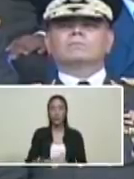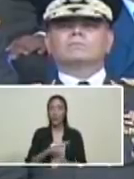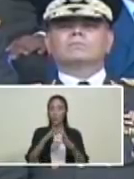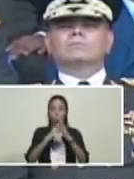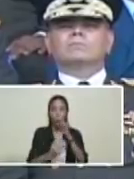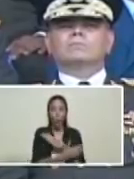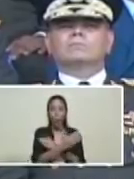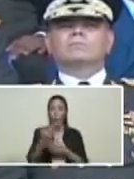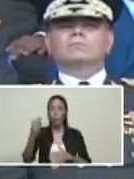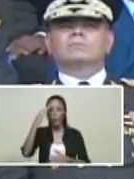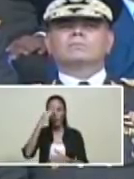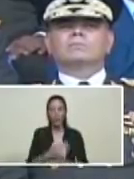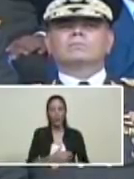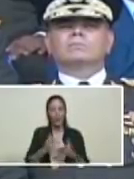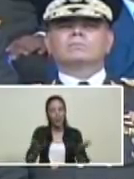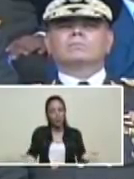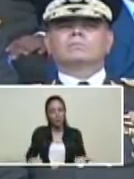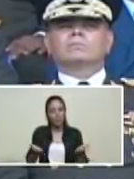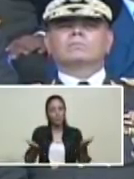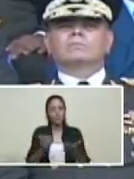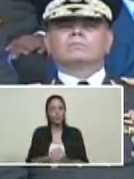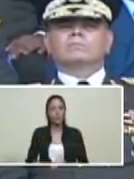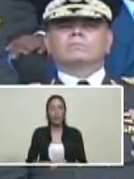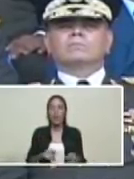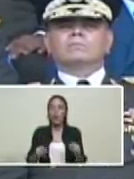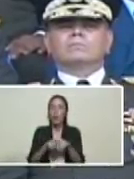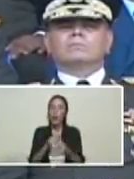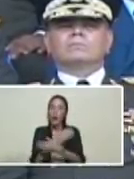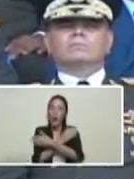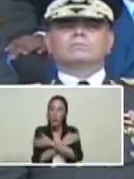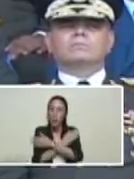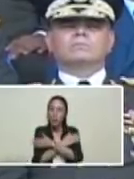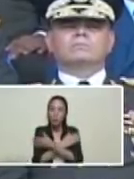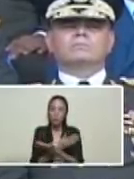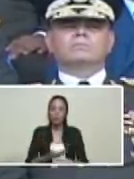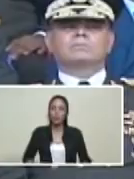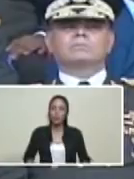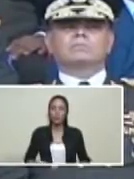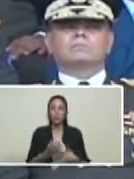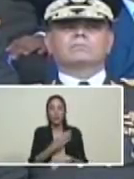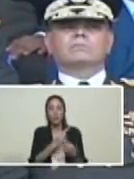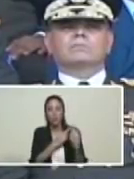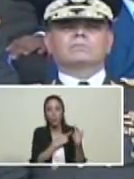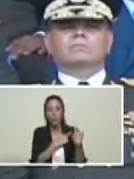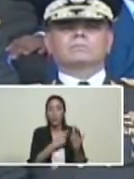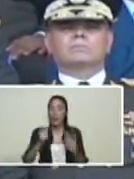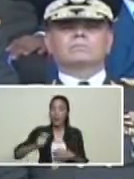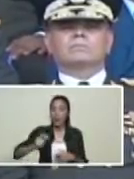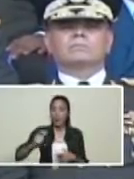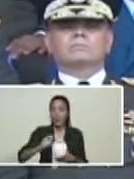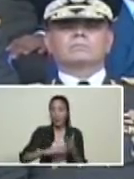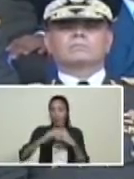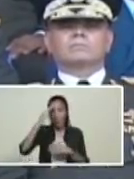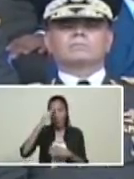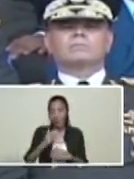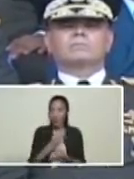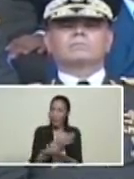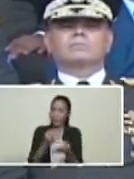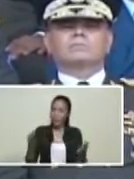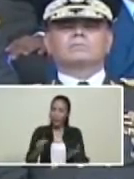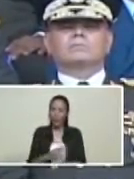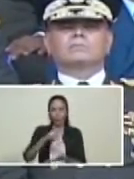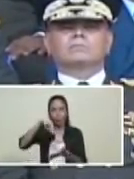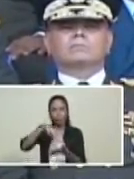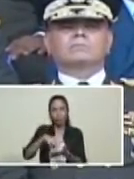a entrenarlo de un abrazo patriótico de compromiso necesitamos una fuerza armada nacional bolivariana de